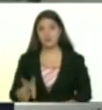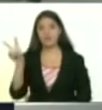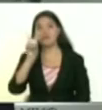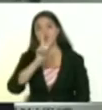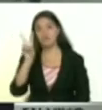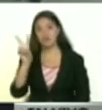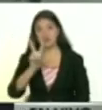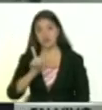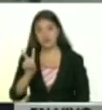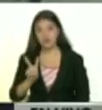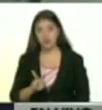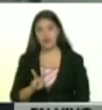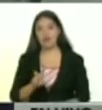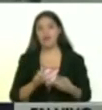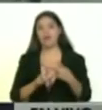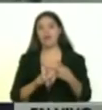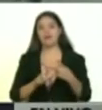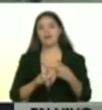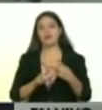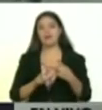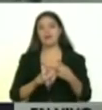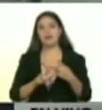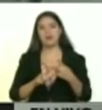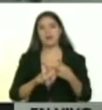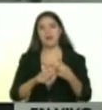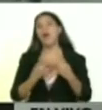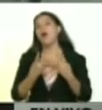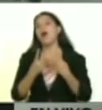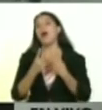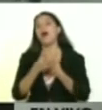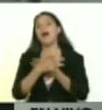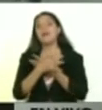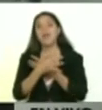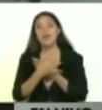Venezuela y Argelia.